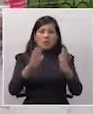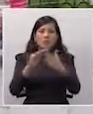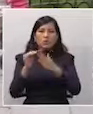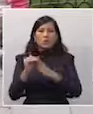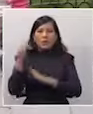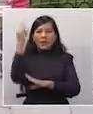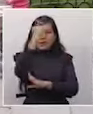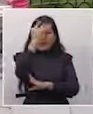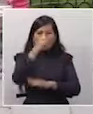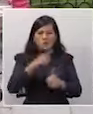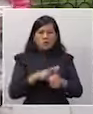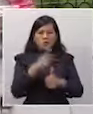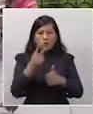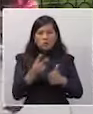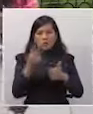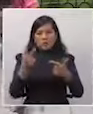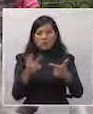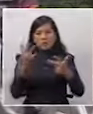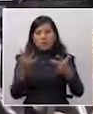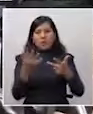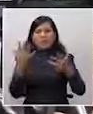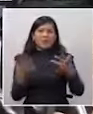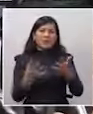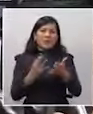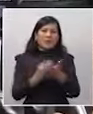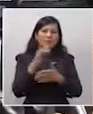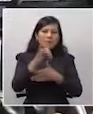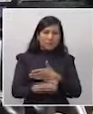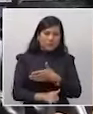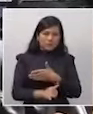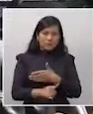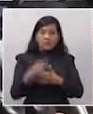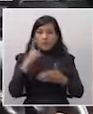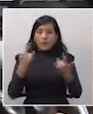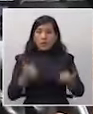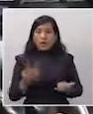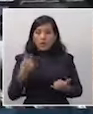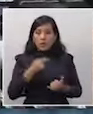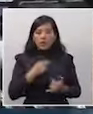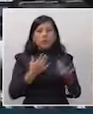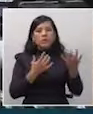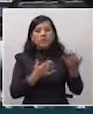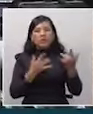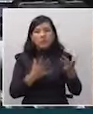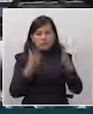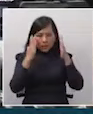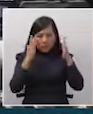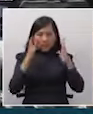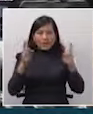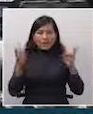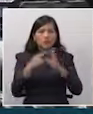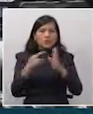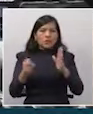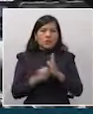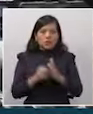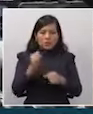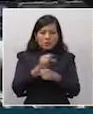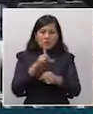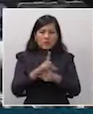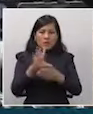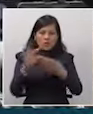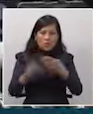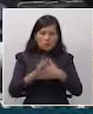Alto el próximo 3, 4 y 5 de mayo. Nosotros estamos esperando la resolución de la sala plena del